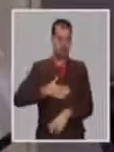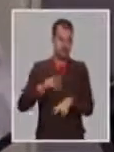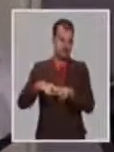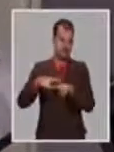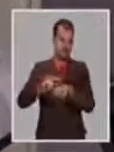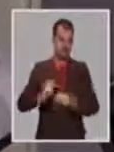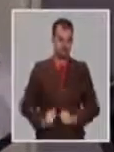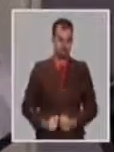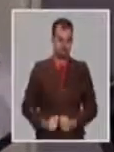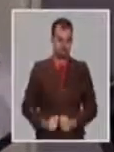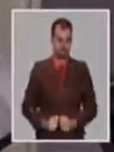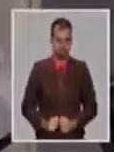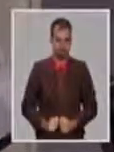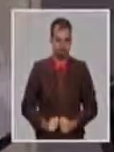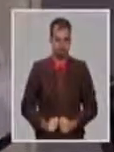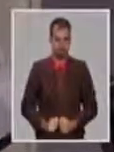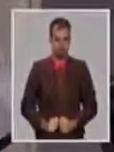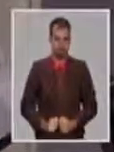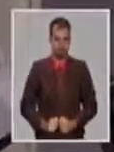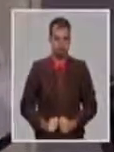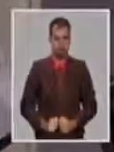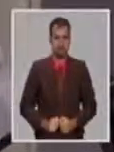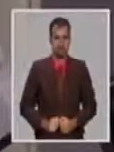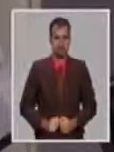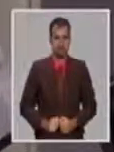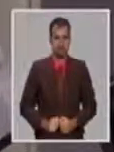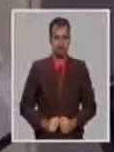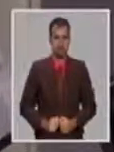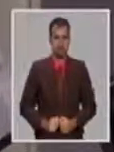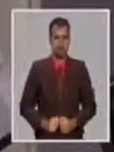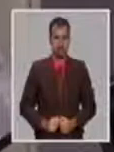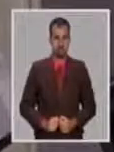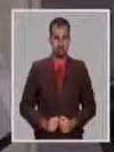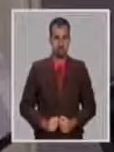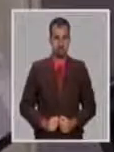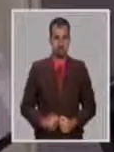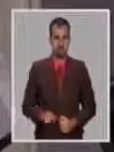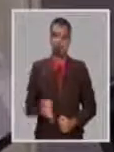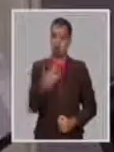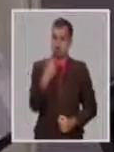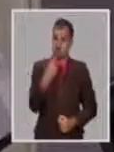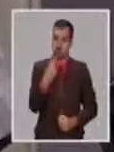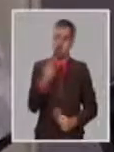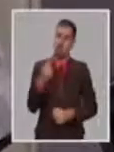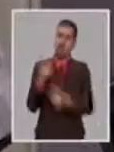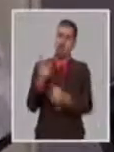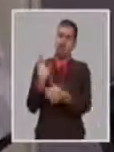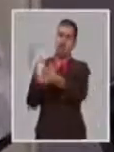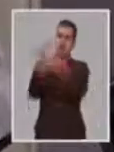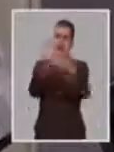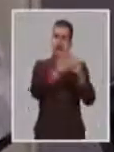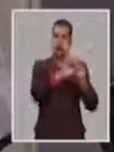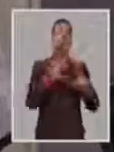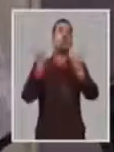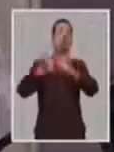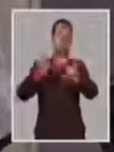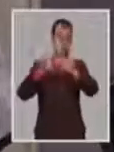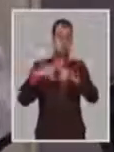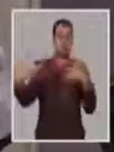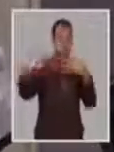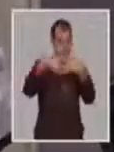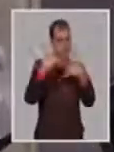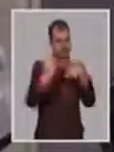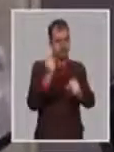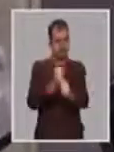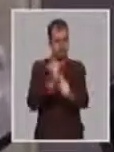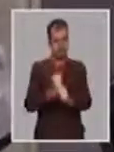municipios de la capital. Tenemos que decir además que hemos convocado a las universidades. Y eso también,